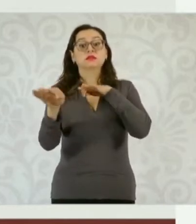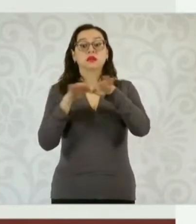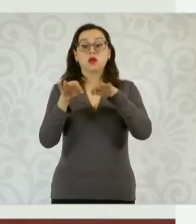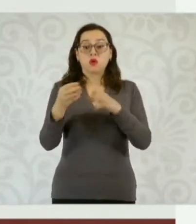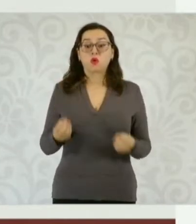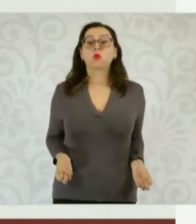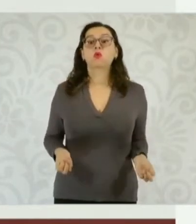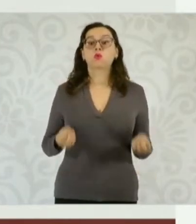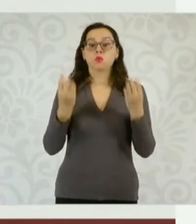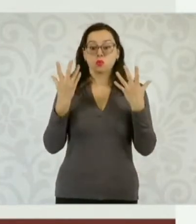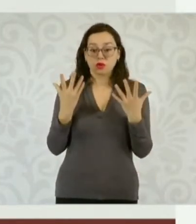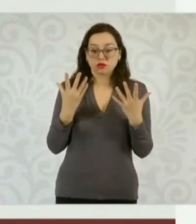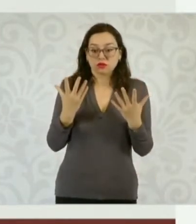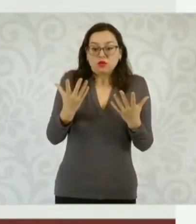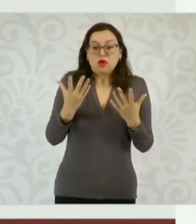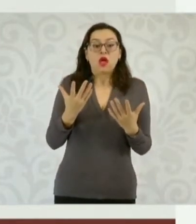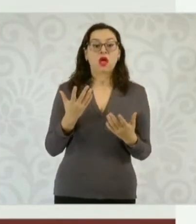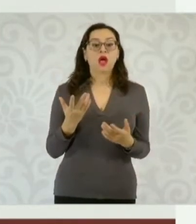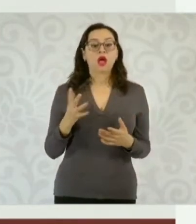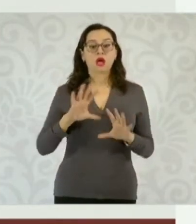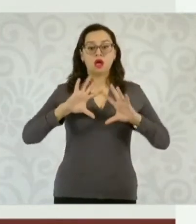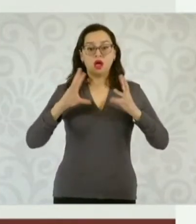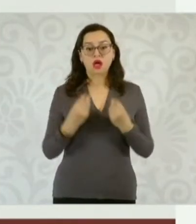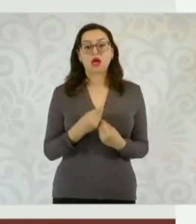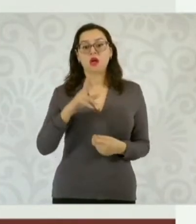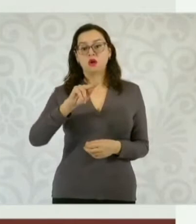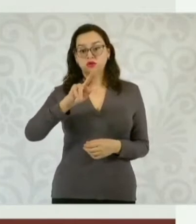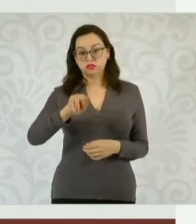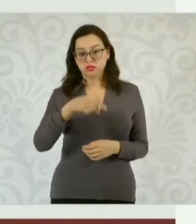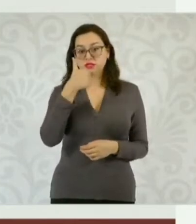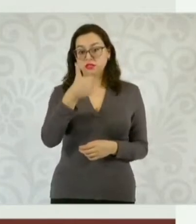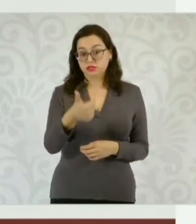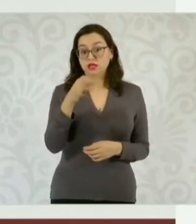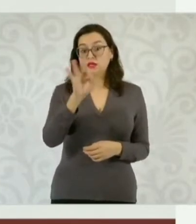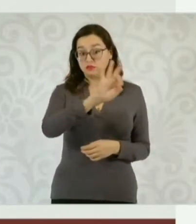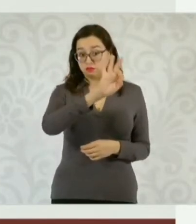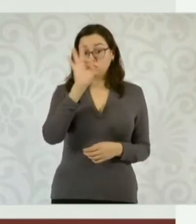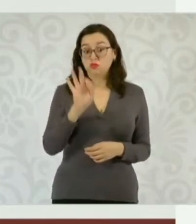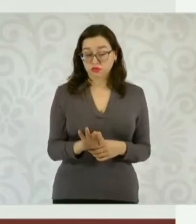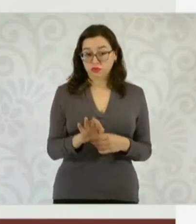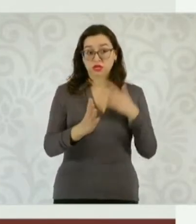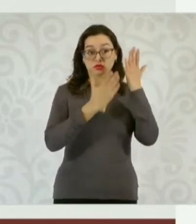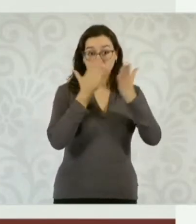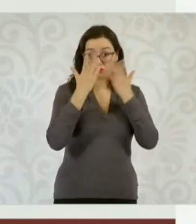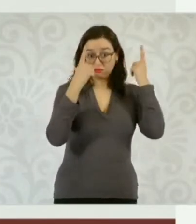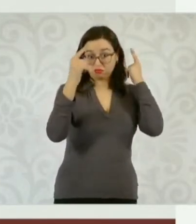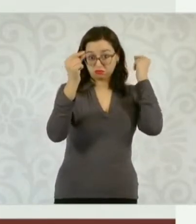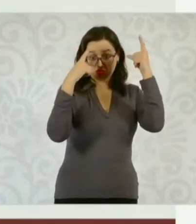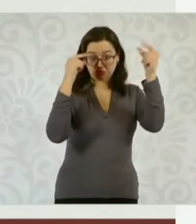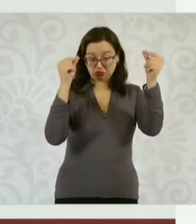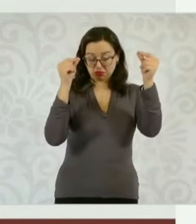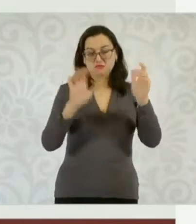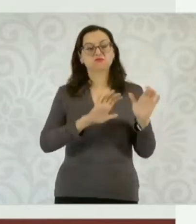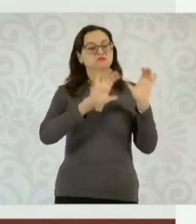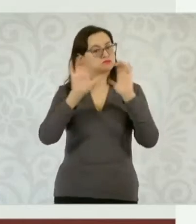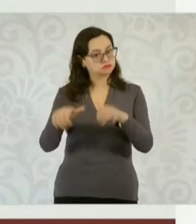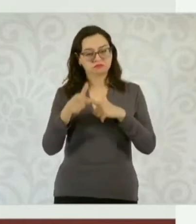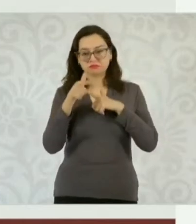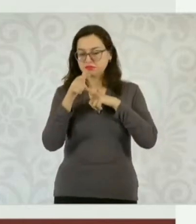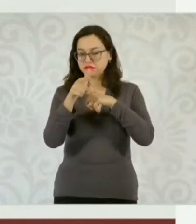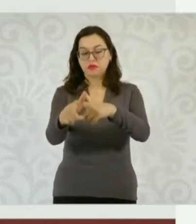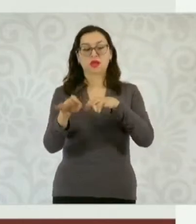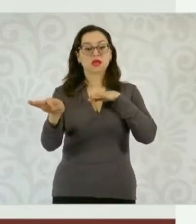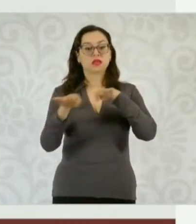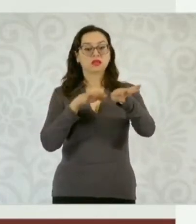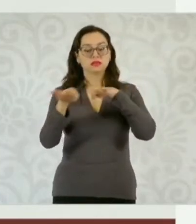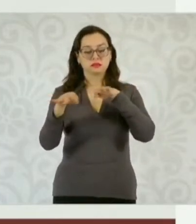los últimos años, se ha logrado un total de 86% de los egresados que se contratan. Es decir, el IMSS deja de ser la